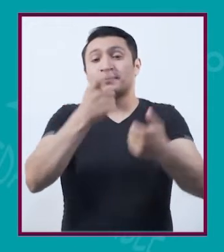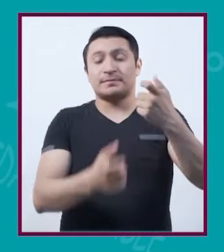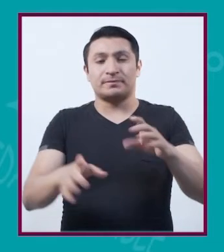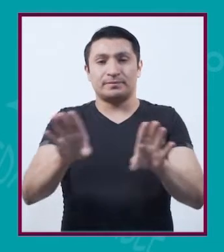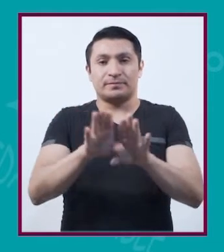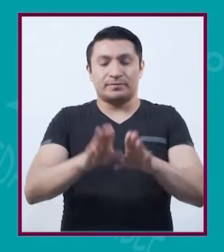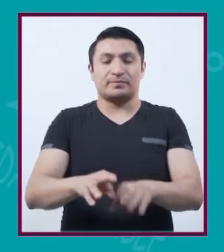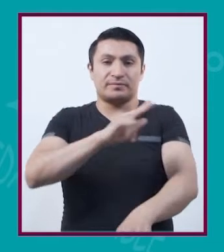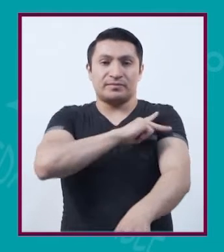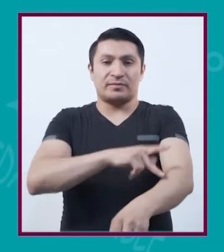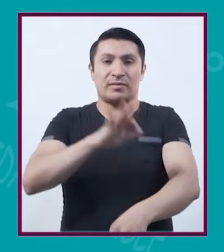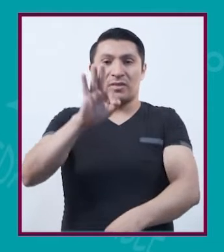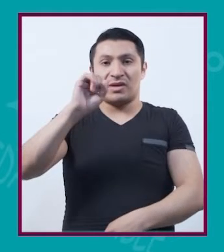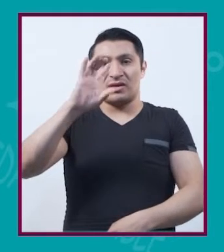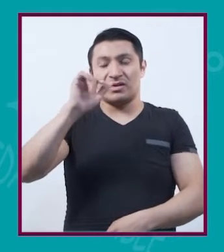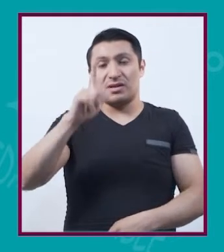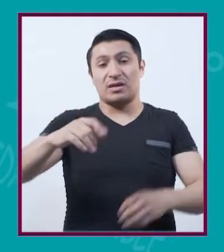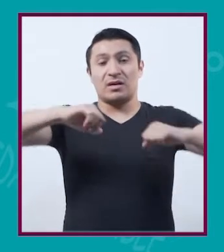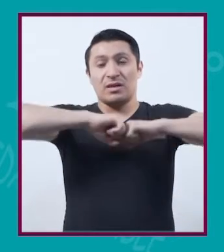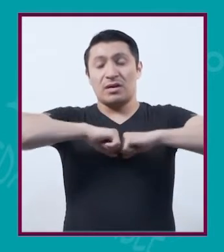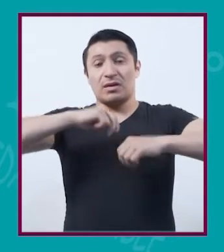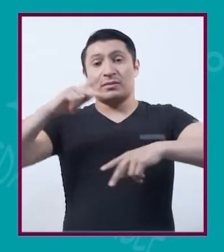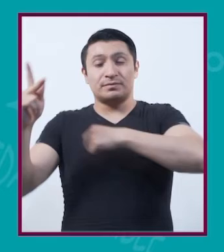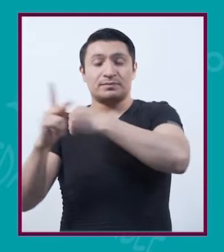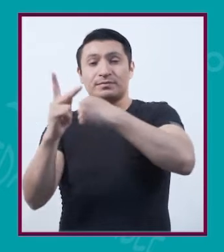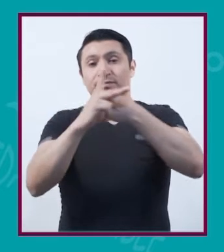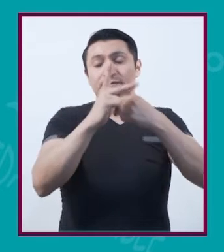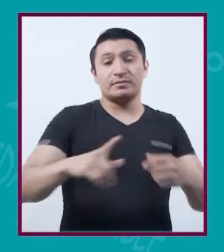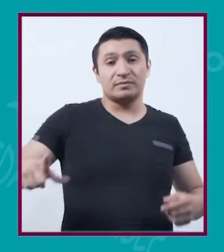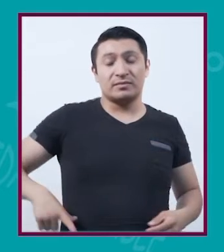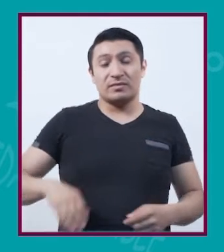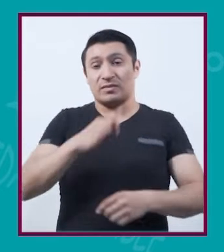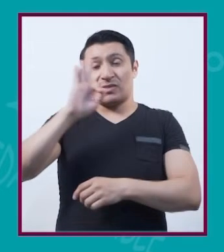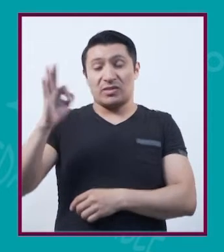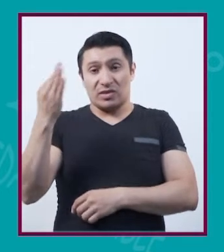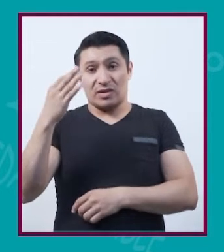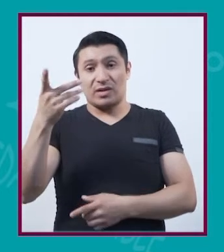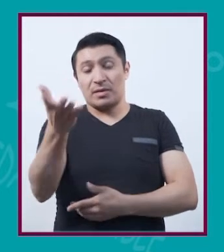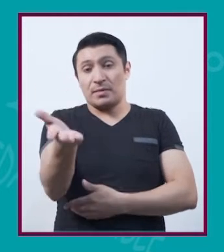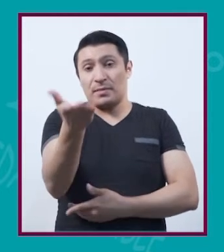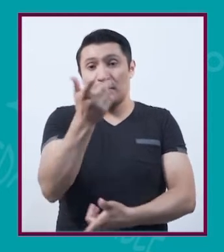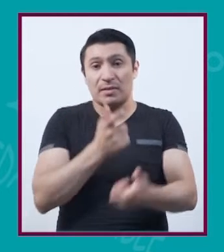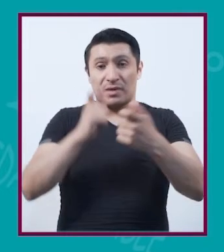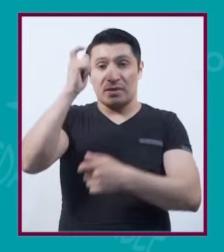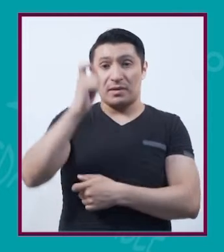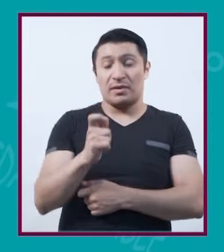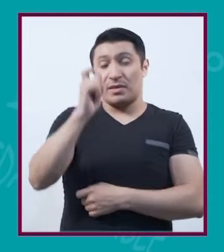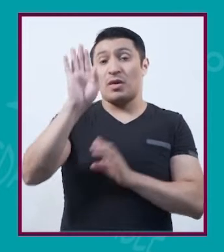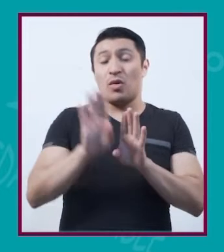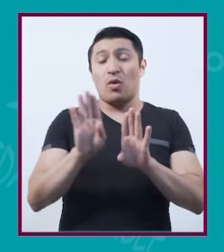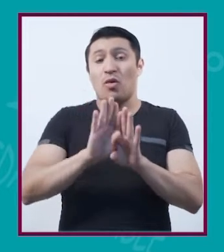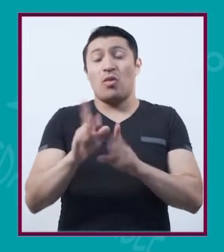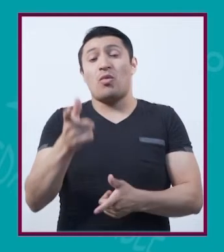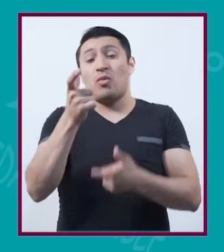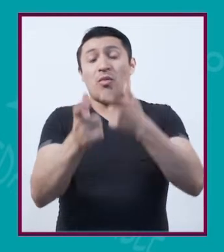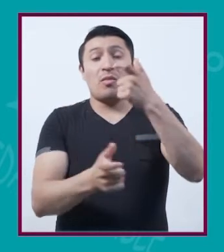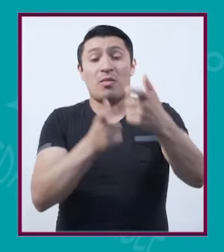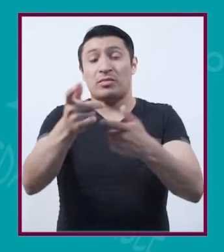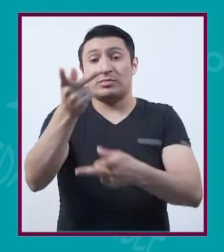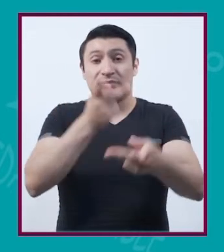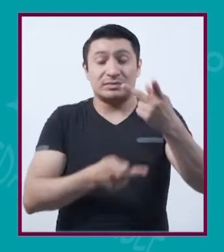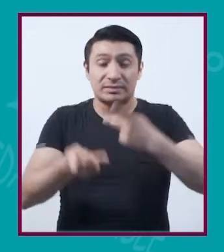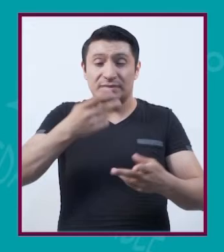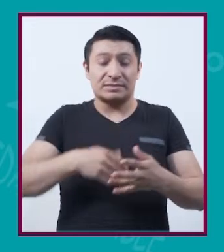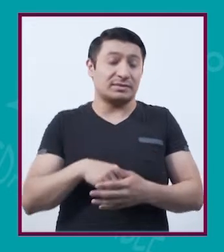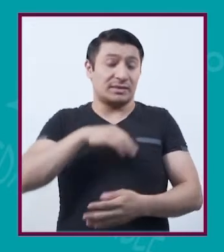la reasignación de recursos, la delimitación del poder fiscal entre provincias y gobierno federal, la solicitud de préstamos